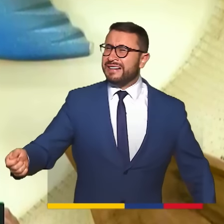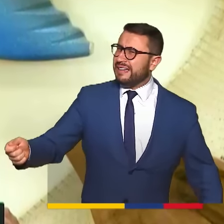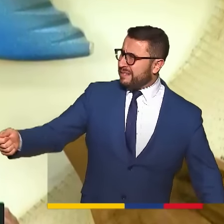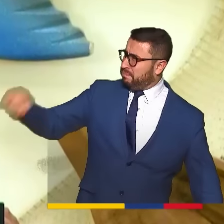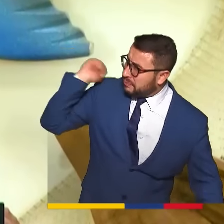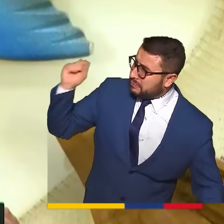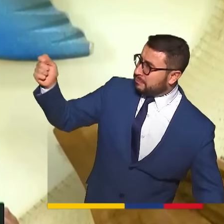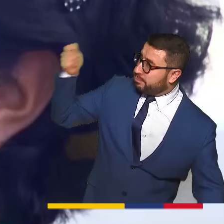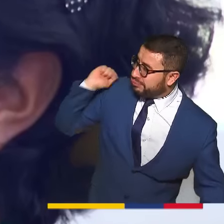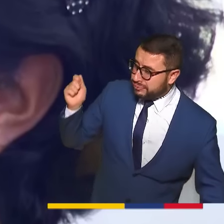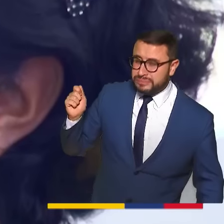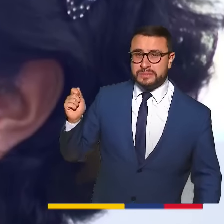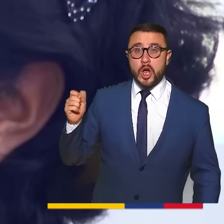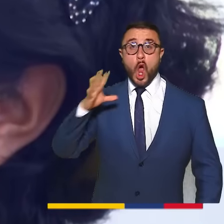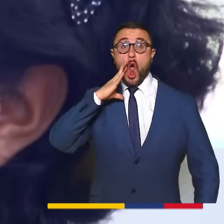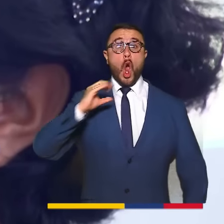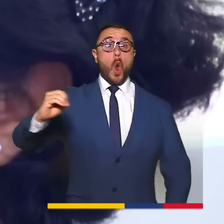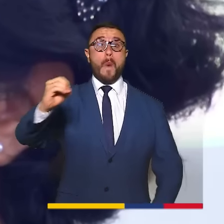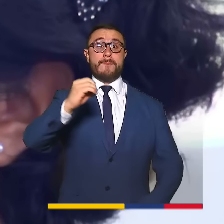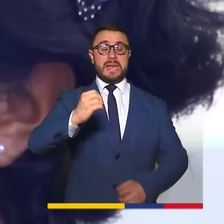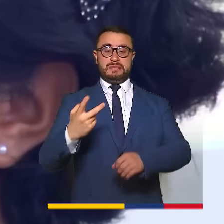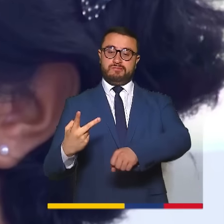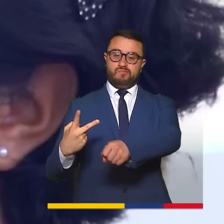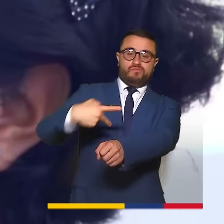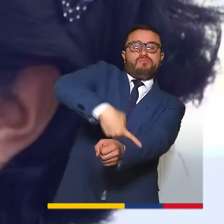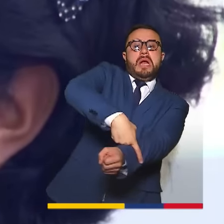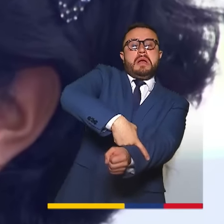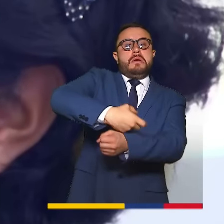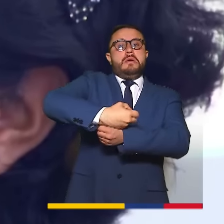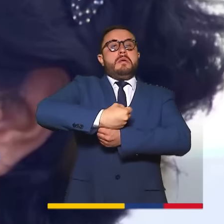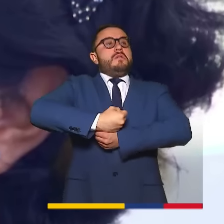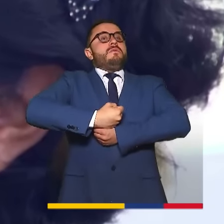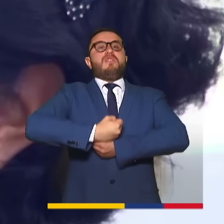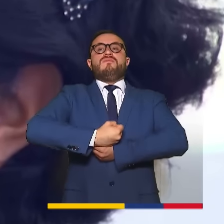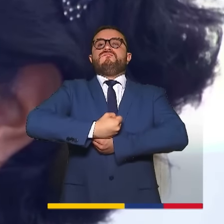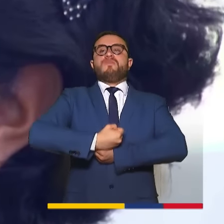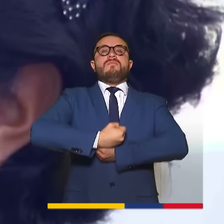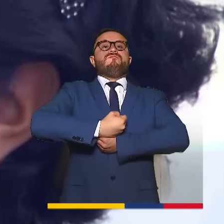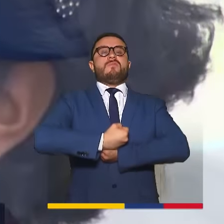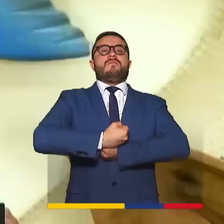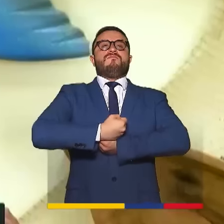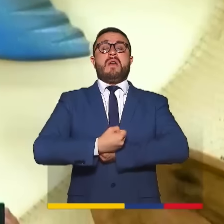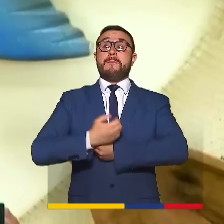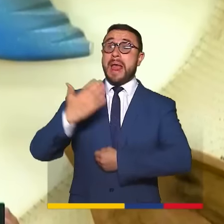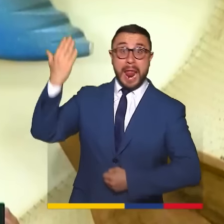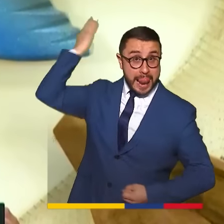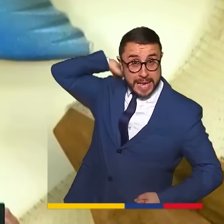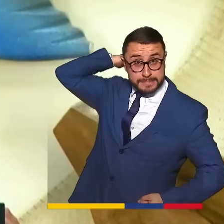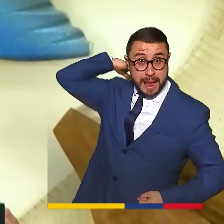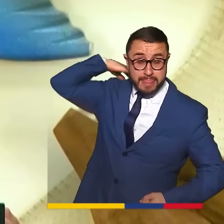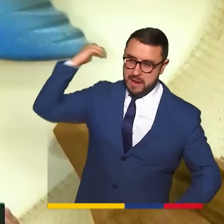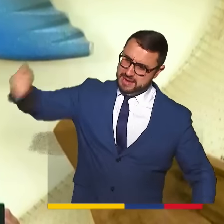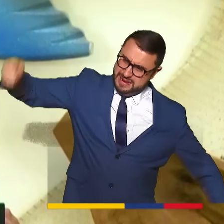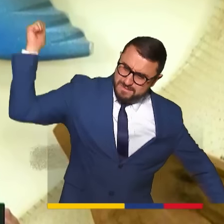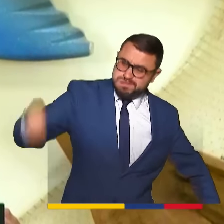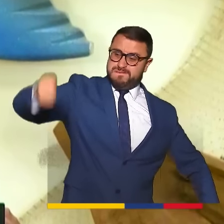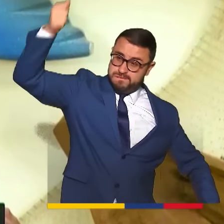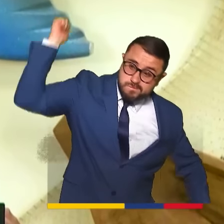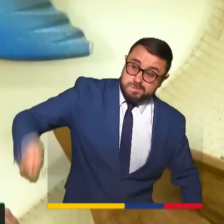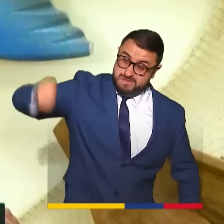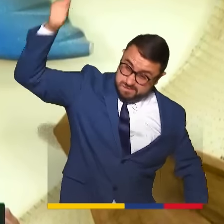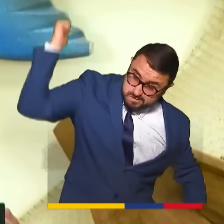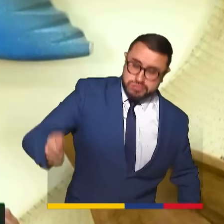Hombres de a caballo con el látigo pegando en las espaldas aún existen hoy.